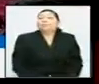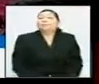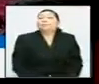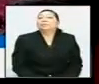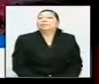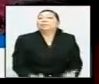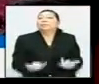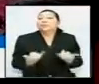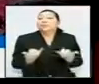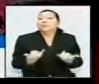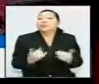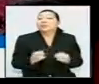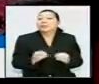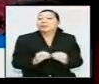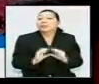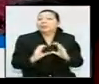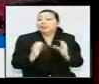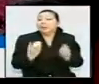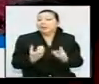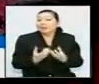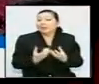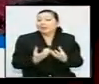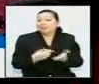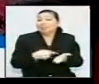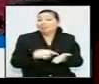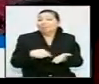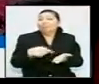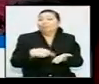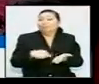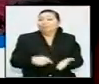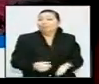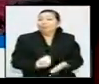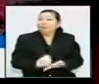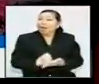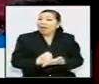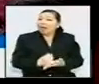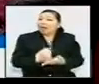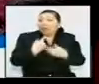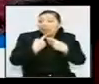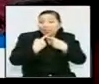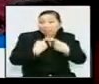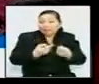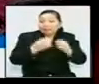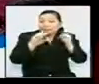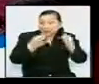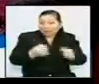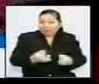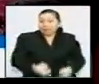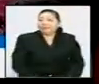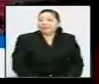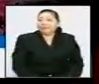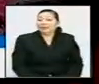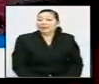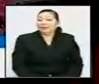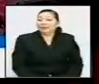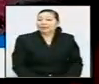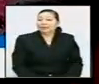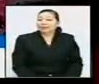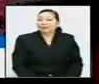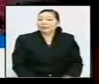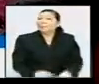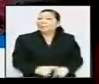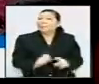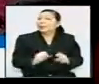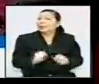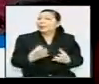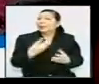por lo menos acá tenemos un canal de Congreso que lo va a poder ayudar a decir la verdad, no a señalar. Pero